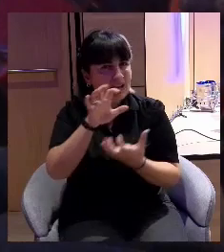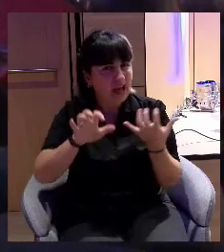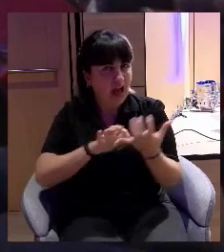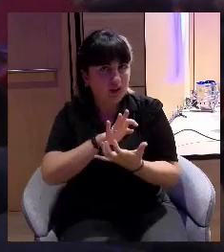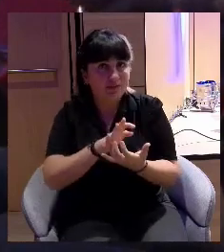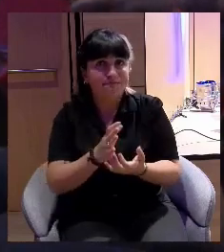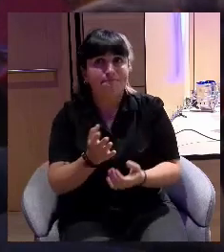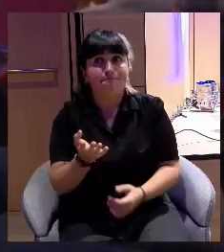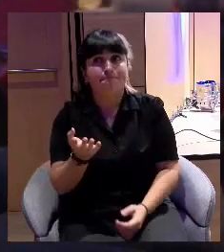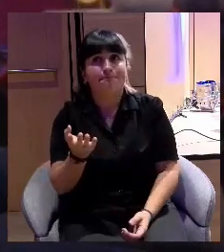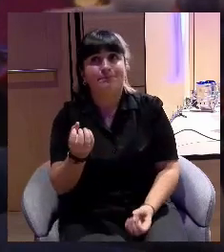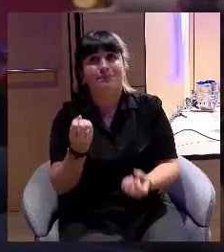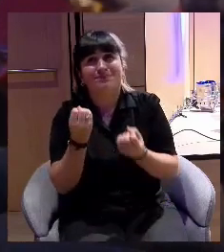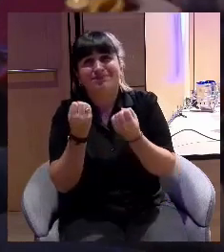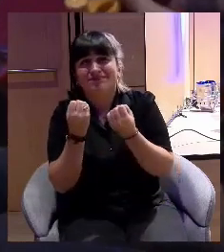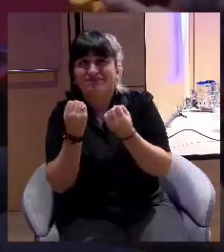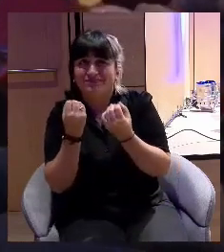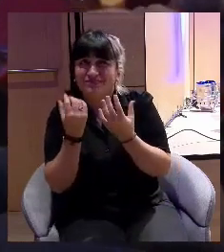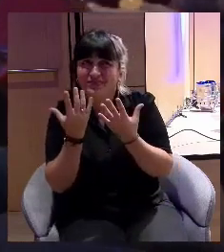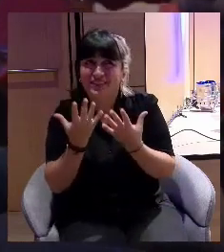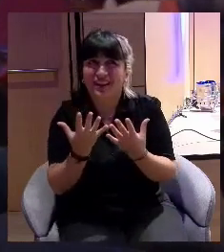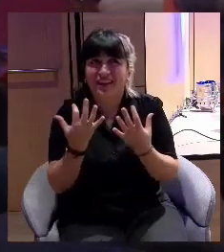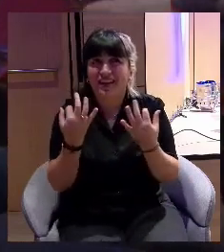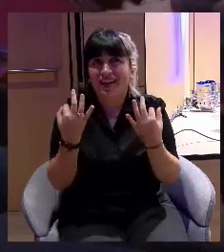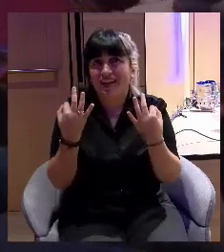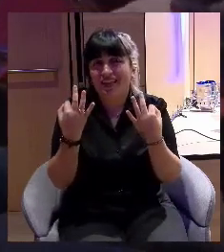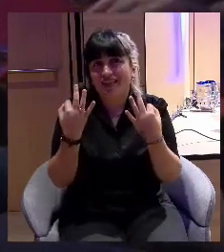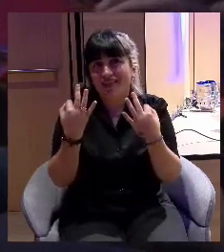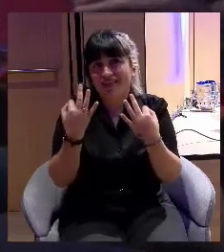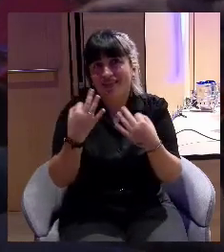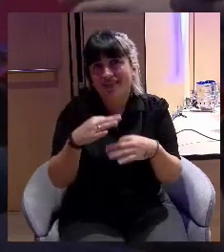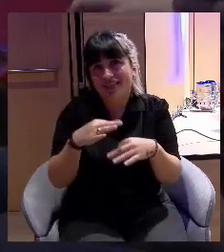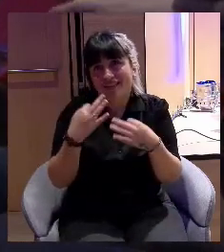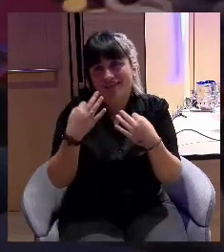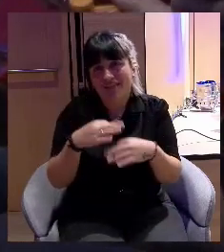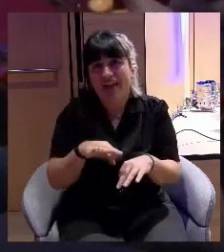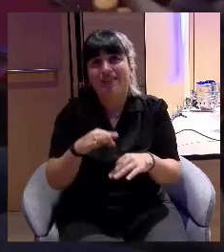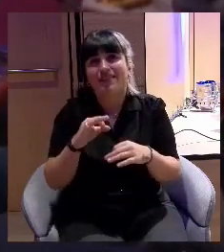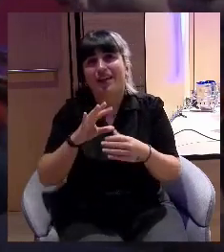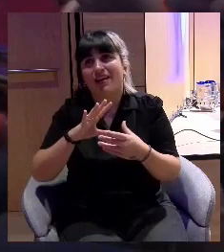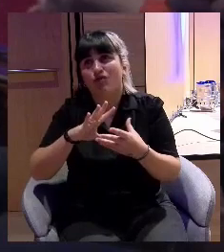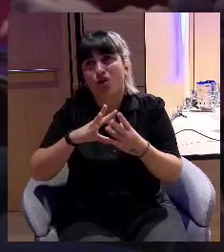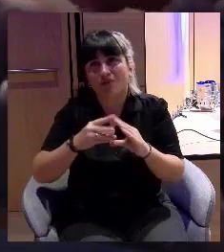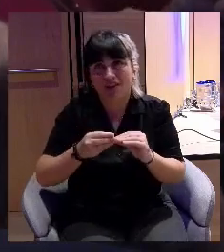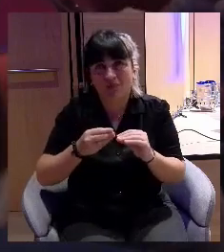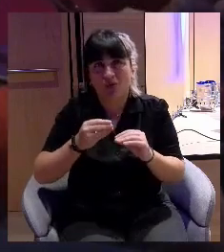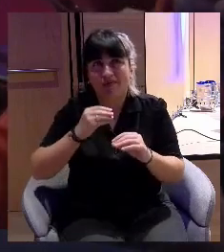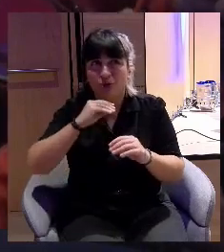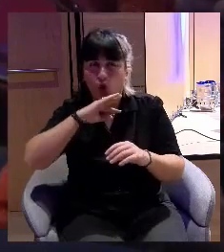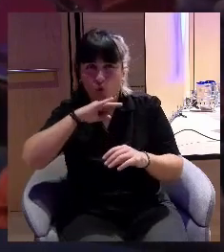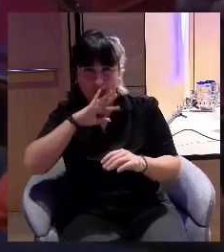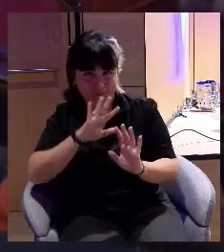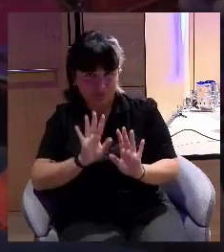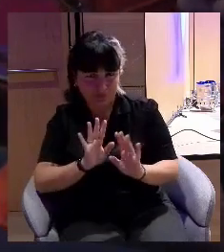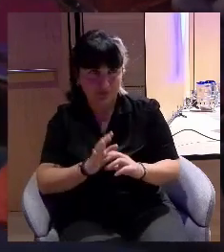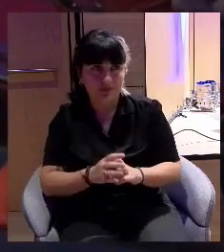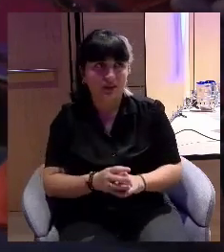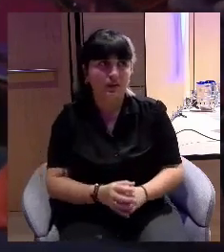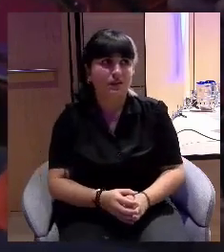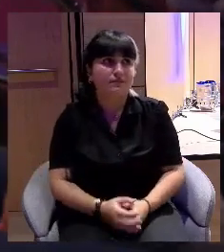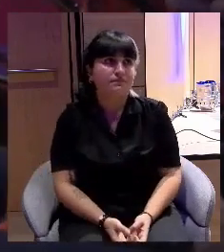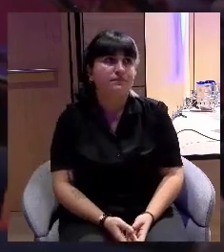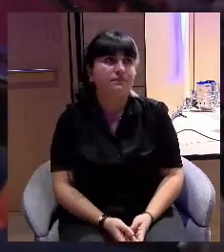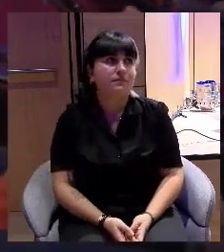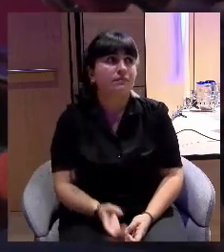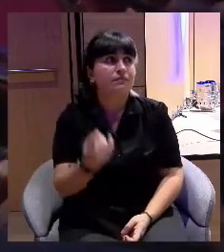algo un poco fidedigno, ¿no? Transparente desde la sociedad civil. Y bueno, eso, quería saber cuáles son sus experiencias con la población.